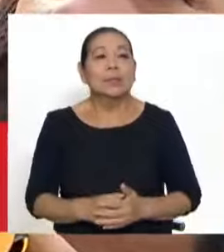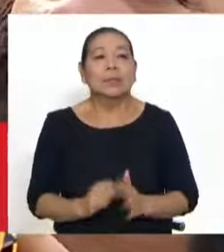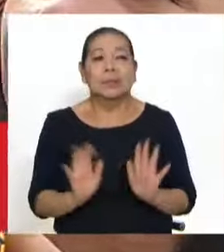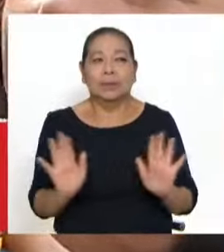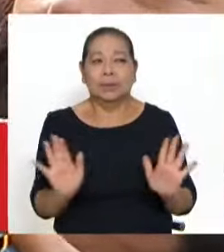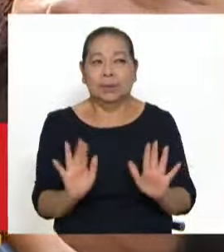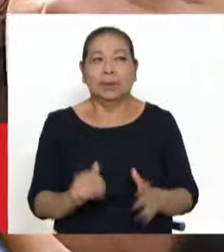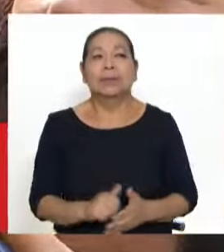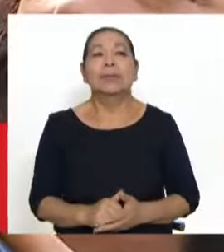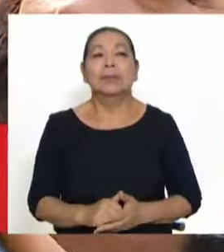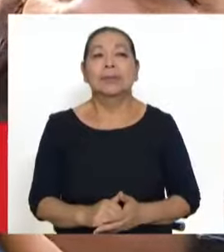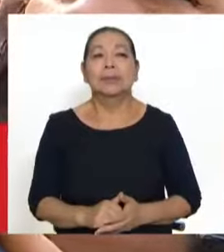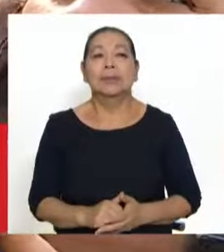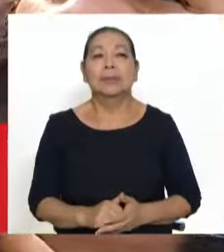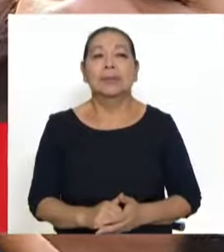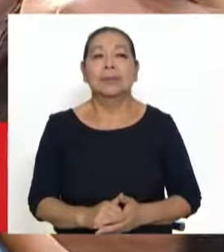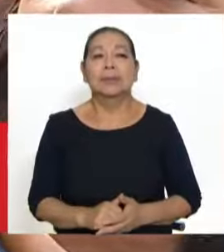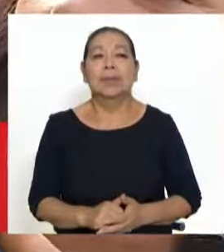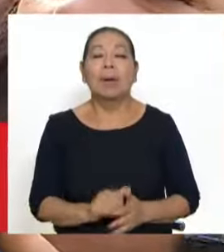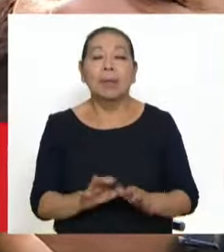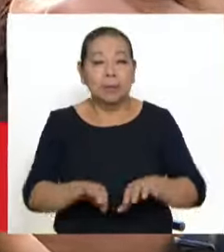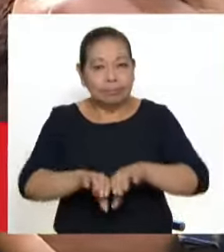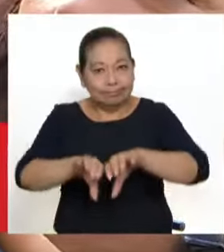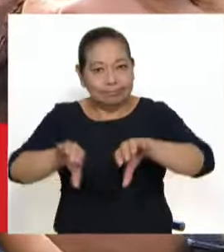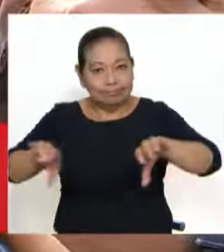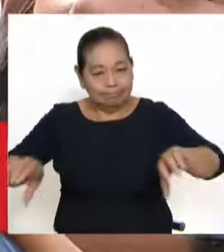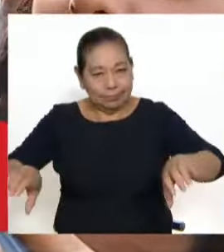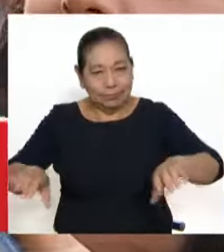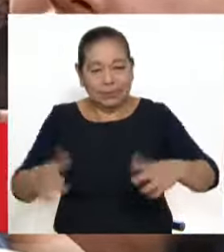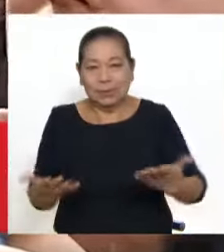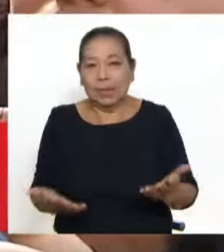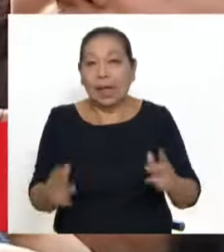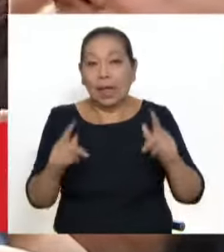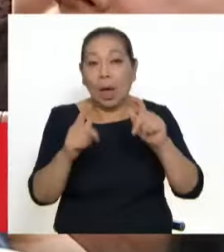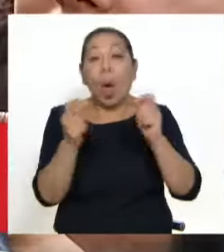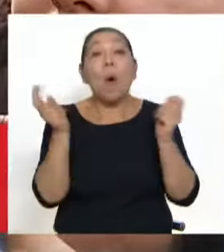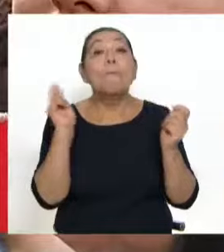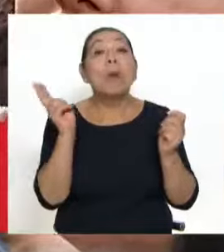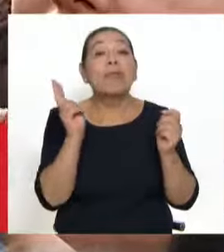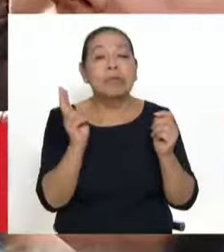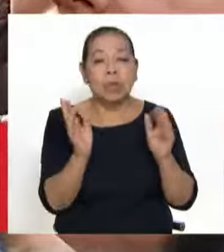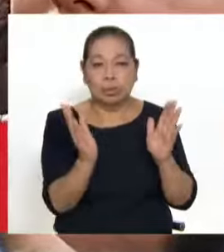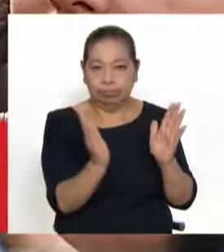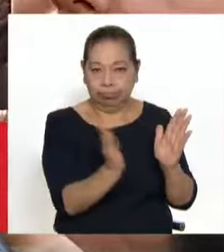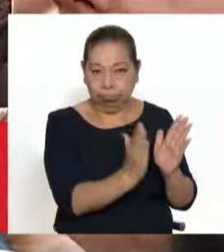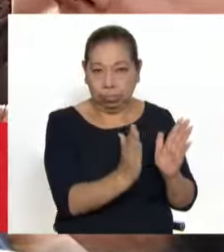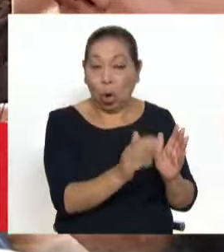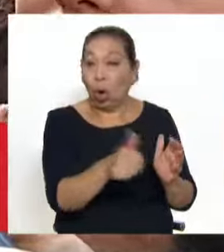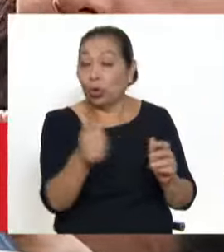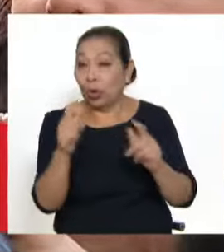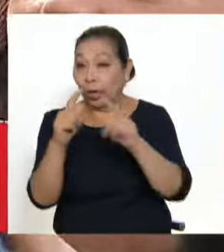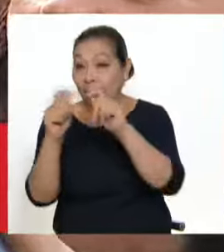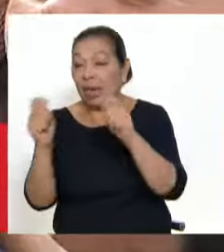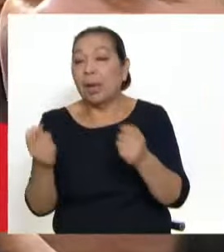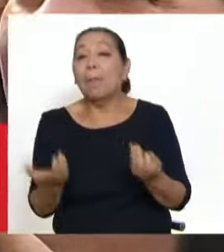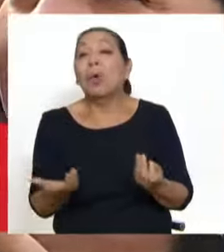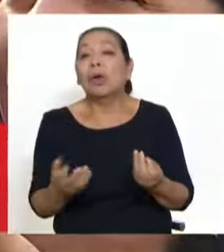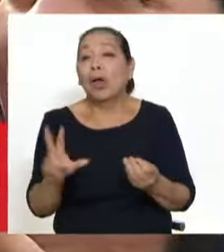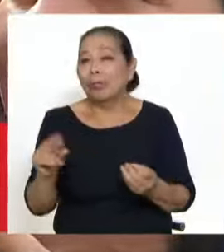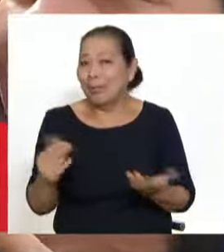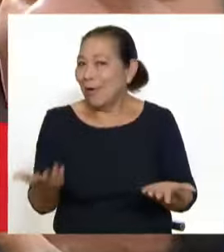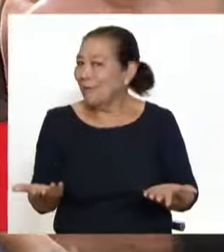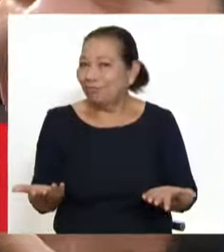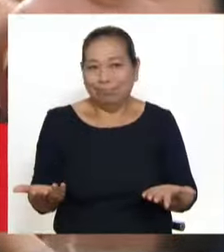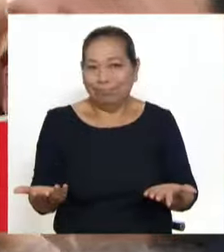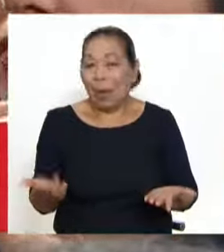No, es que justamente, por eso, separemos las cosas. El título de profesor es un título, pero puede haber otros títulos. ¿Por qué le vamos a negar la